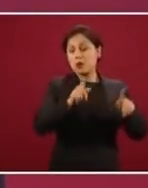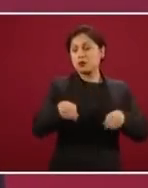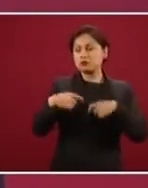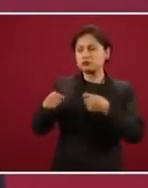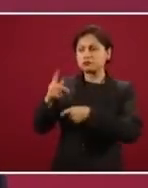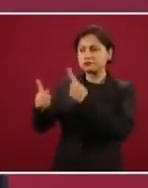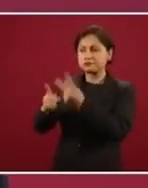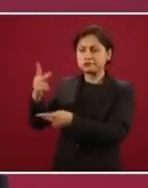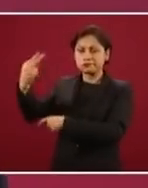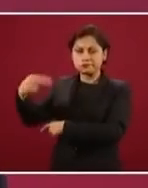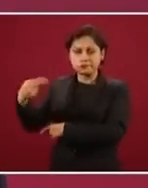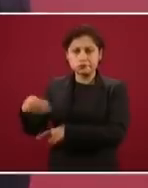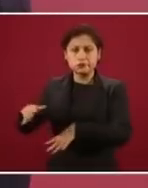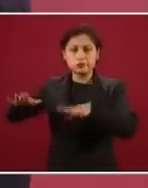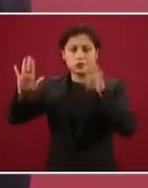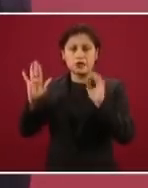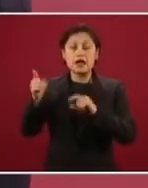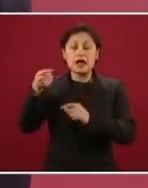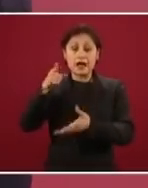en los bancos